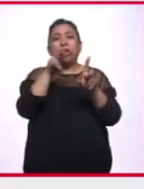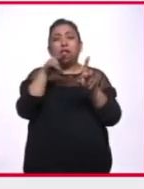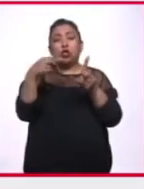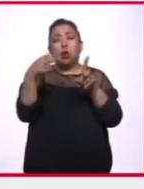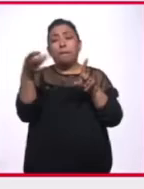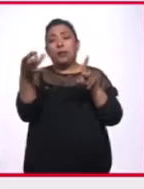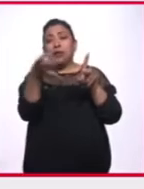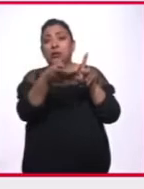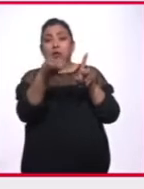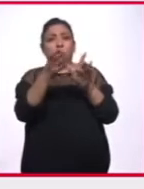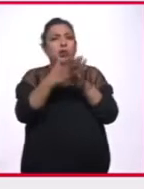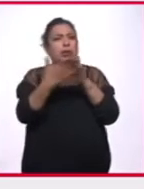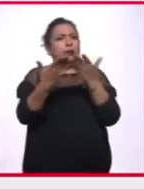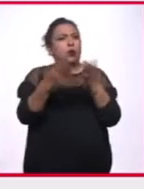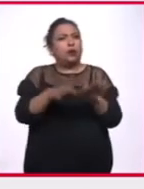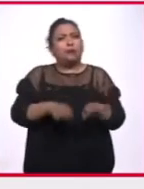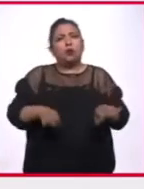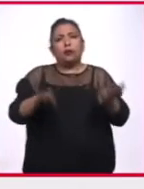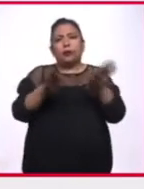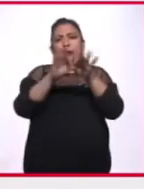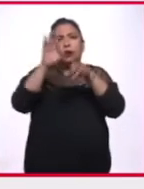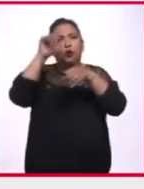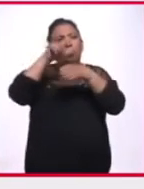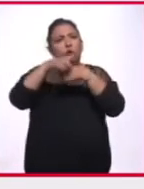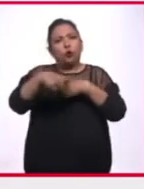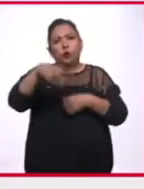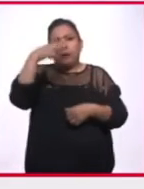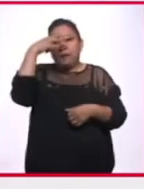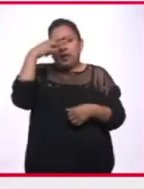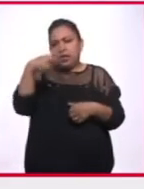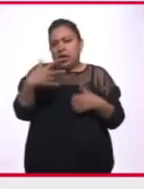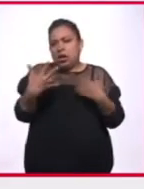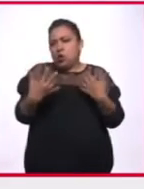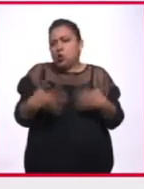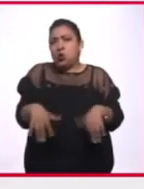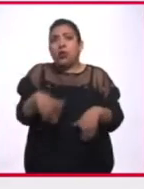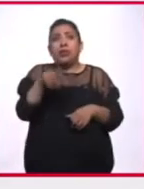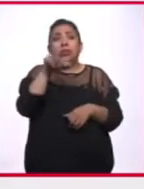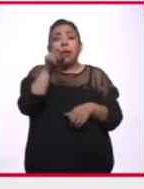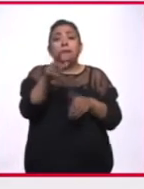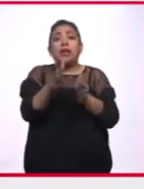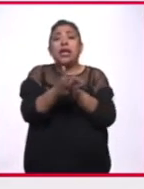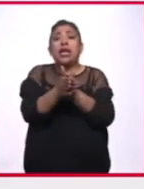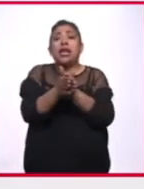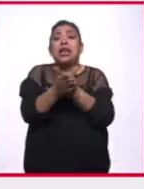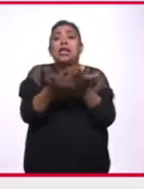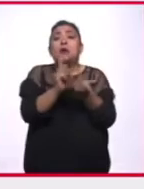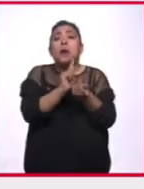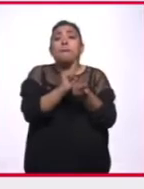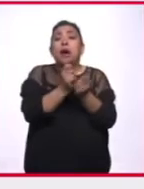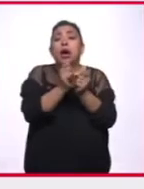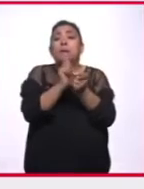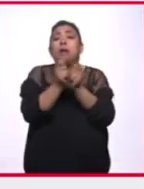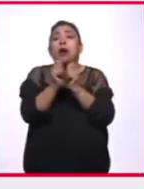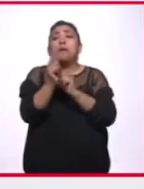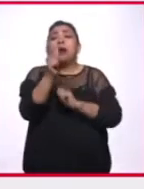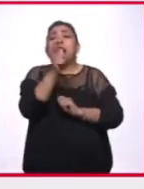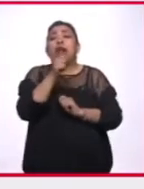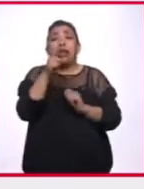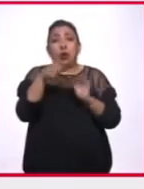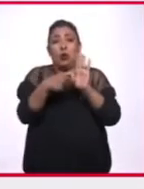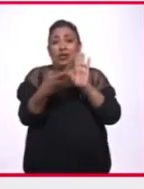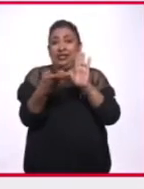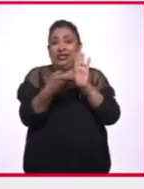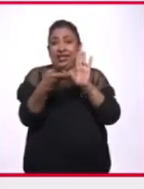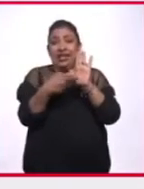libros fundamentales de la cultura mexicana, pero además es un libro que ha sido traducido a otras lenguas. Esta